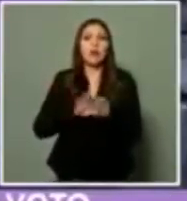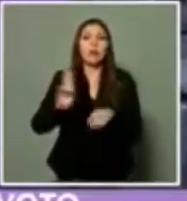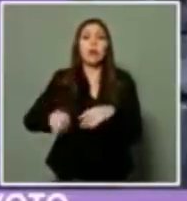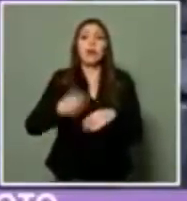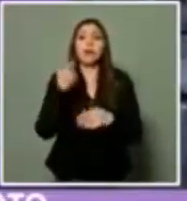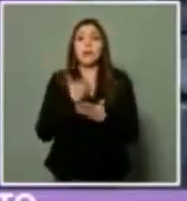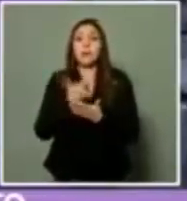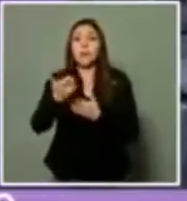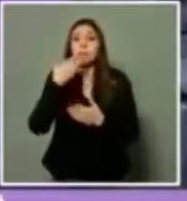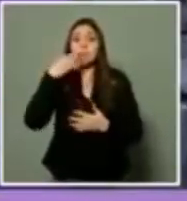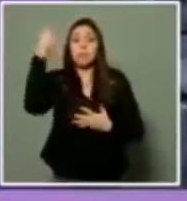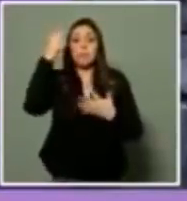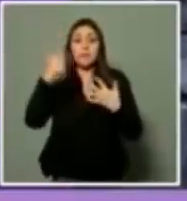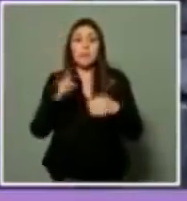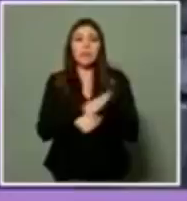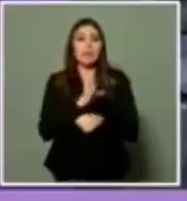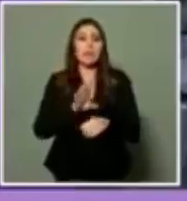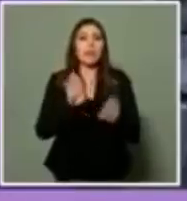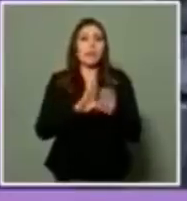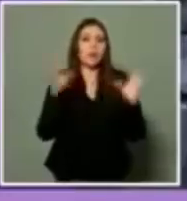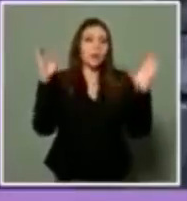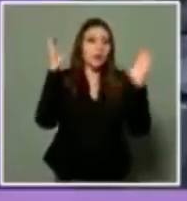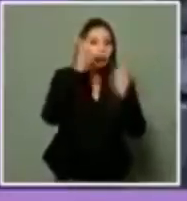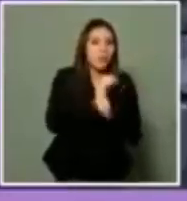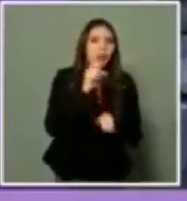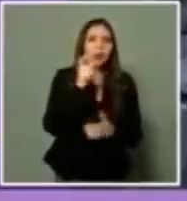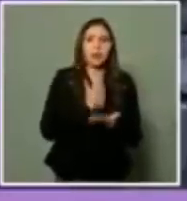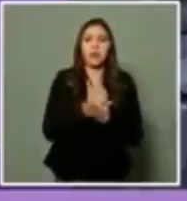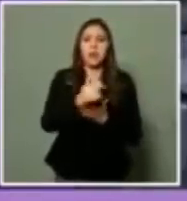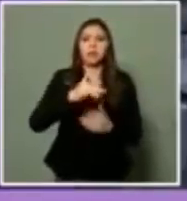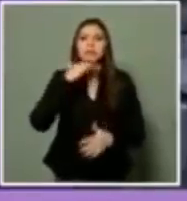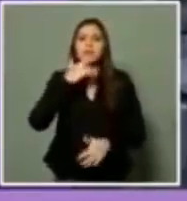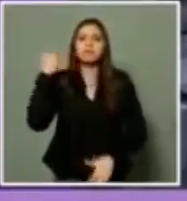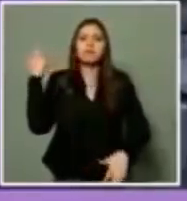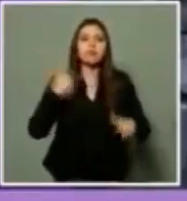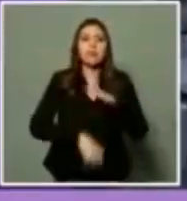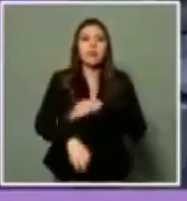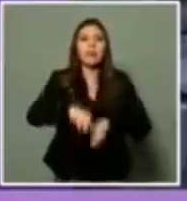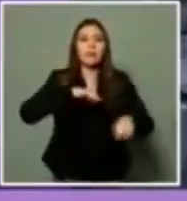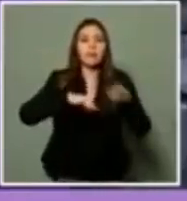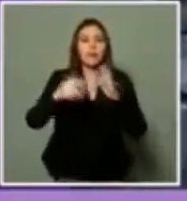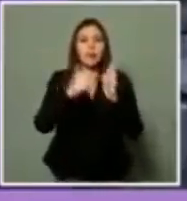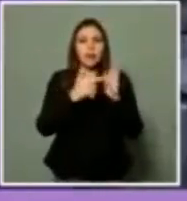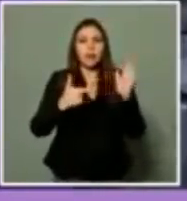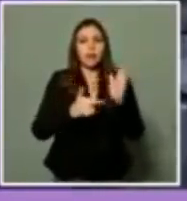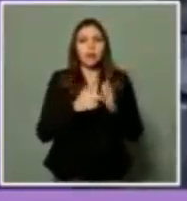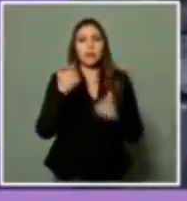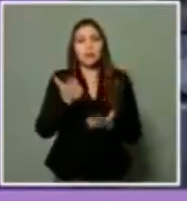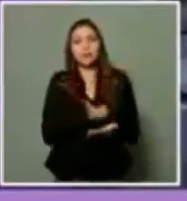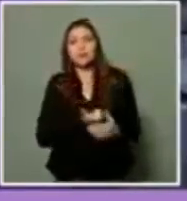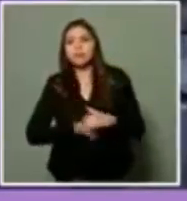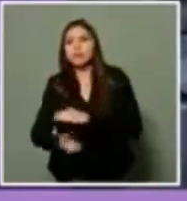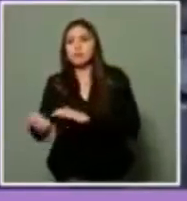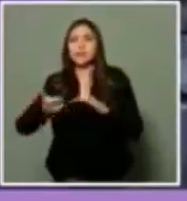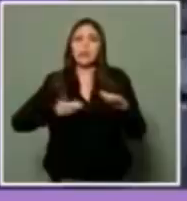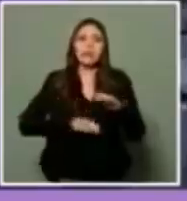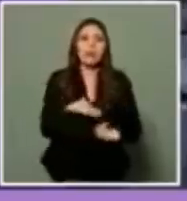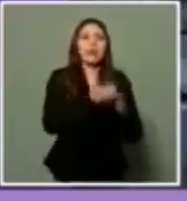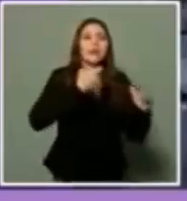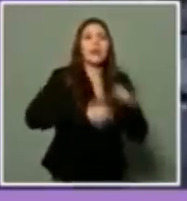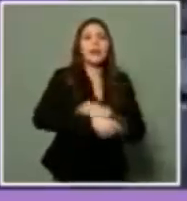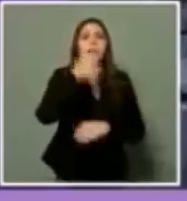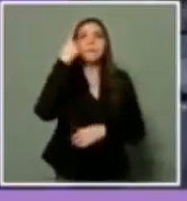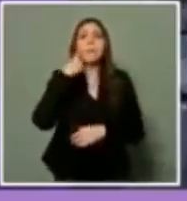beneficiarios, gestión financiera opaca, irregularidades en las reglas de operación, desviación de los recursos públicos con